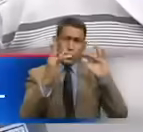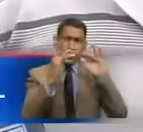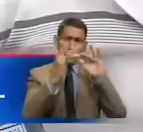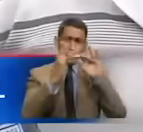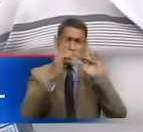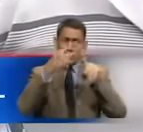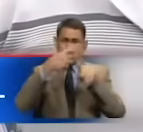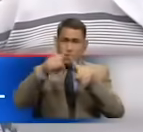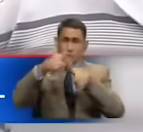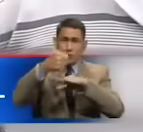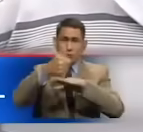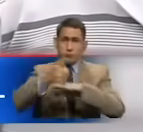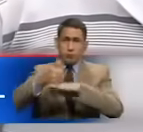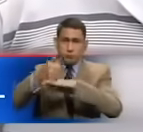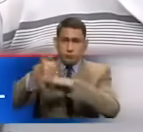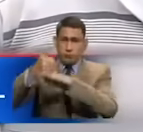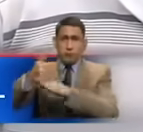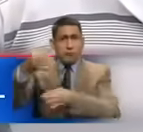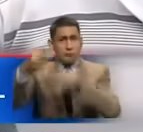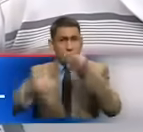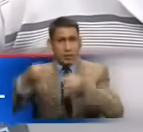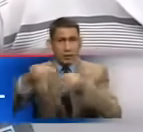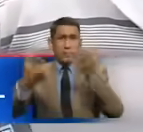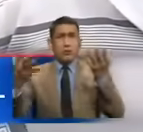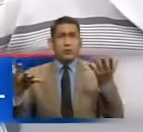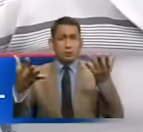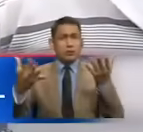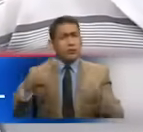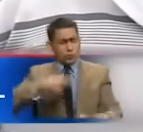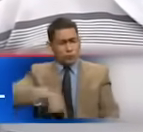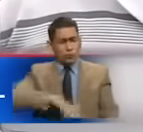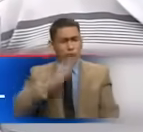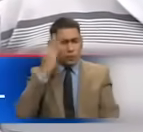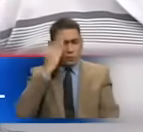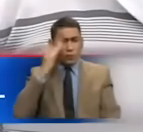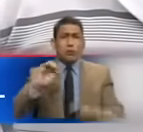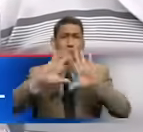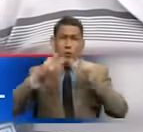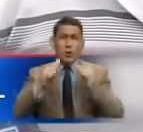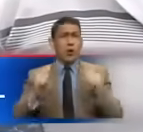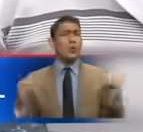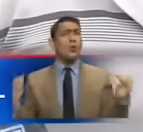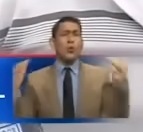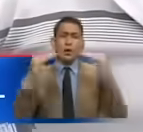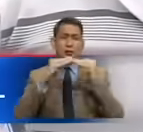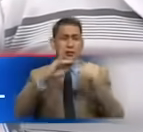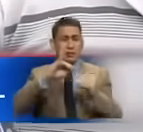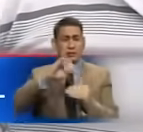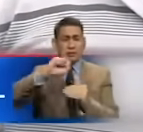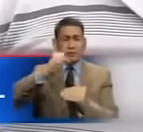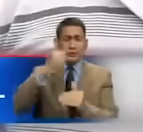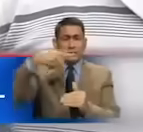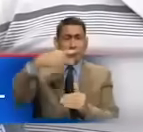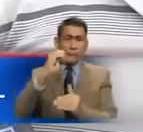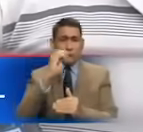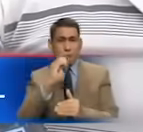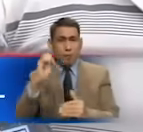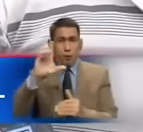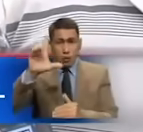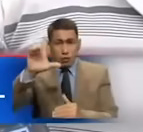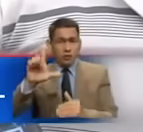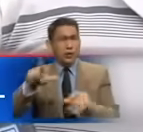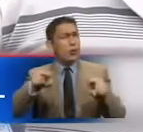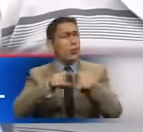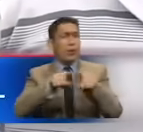cómo con dos votos se ratificaban sobreseimientos. Así que con la misma lógica, ustedes pueden estar seguros de que todavía